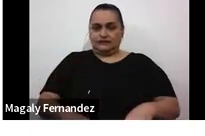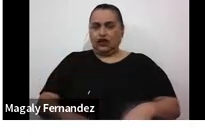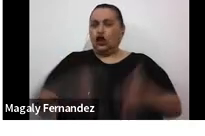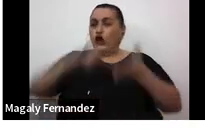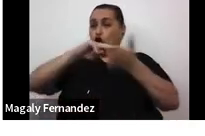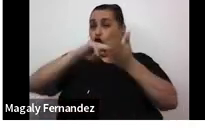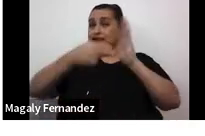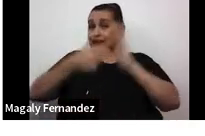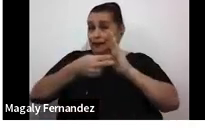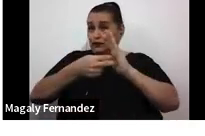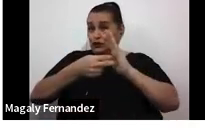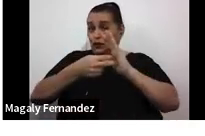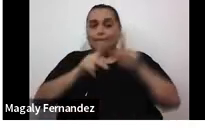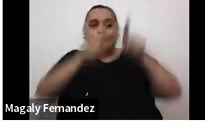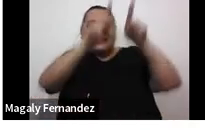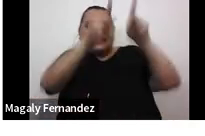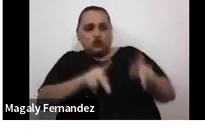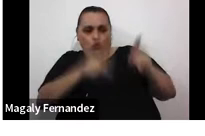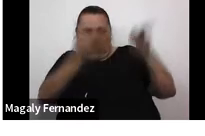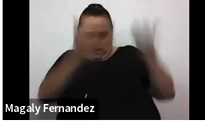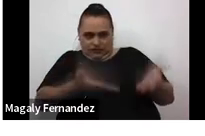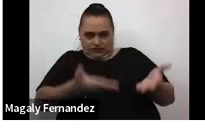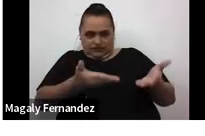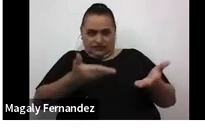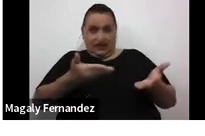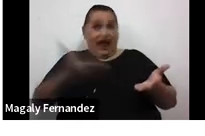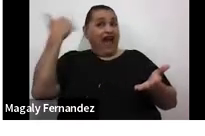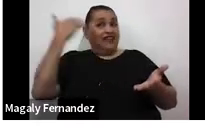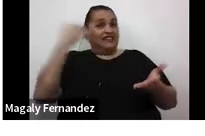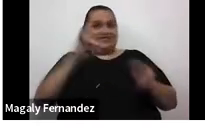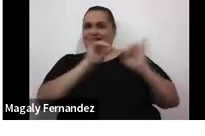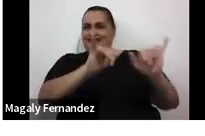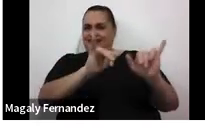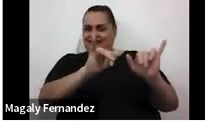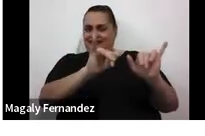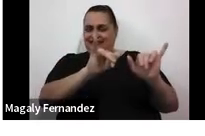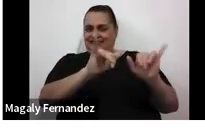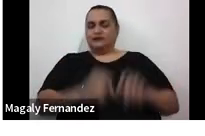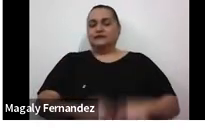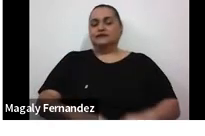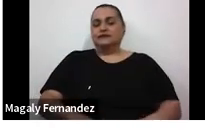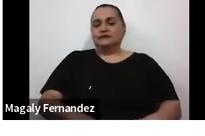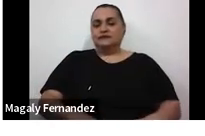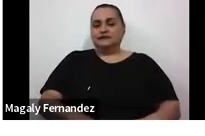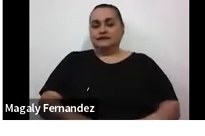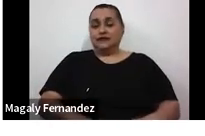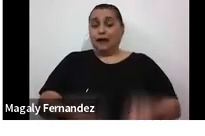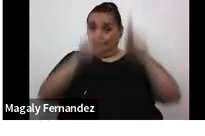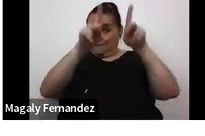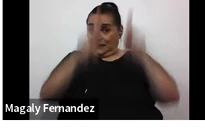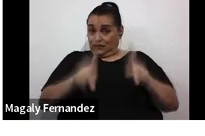que es el de la persona Antes nos quedábamos ahí Dámele dos clic por favor ahí esta persona